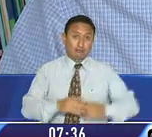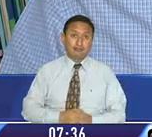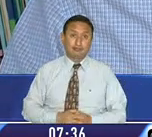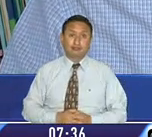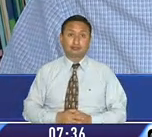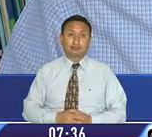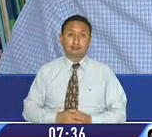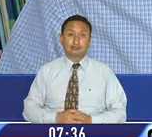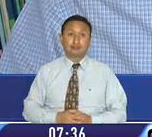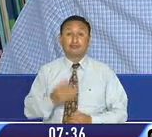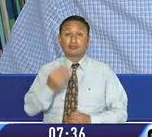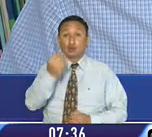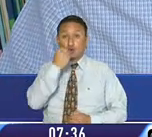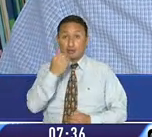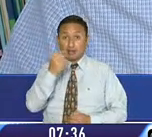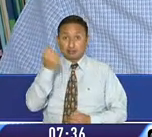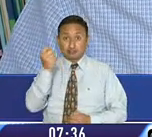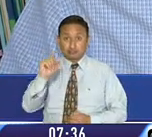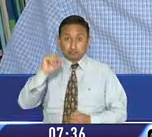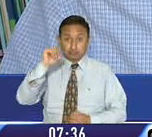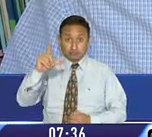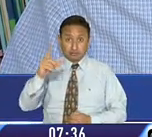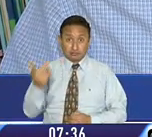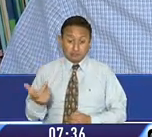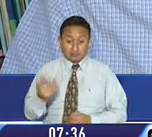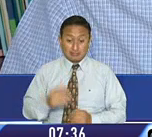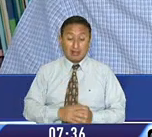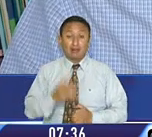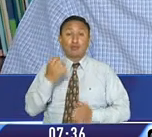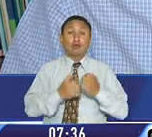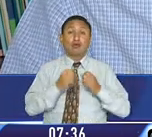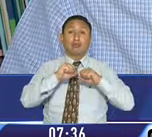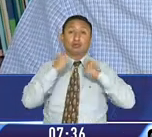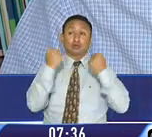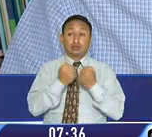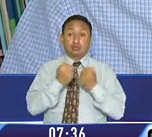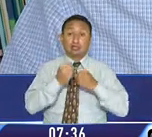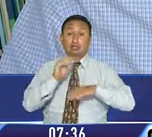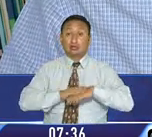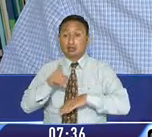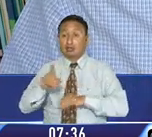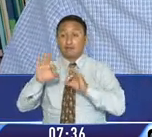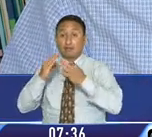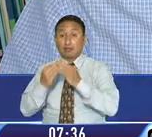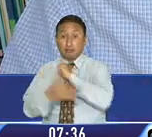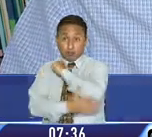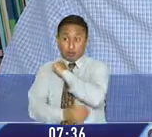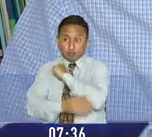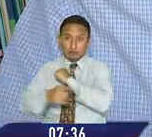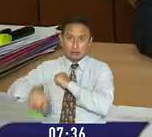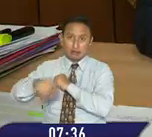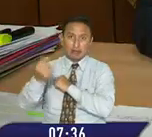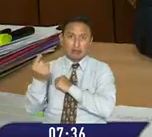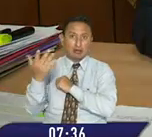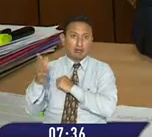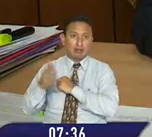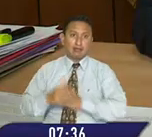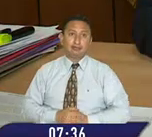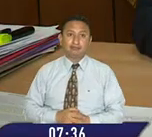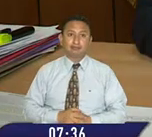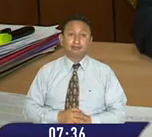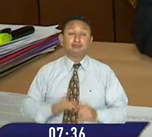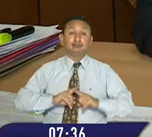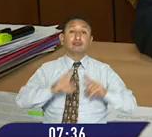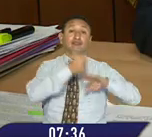precio de los alimentos, el efecto social es mayor porque golpea principalmente a los hogares de menores recursos. Desde la Intendencia de Policía